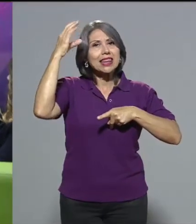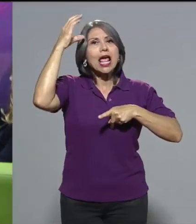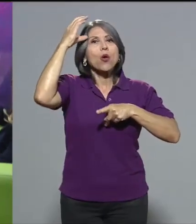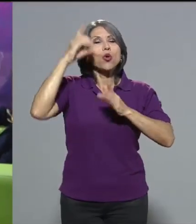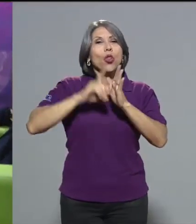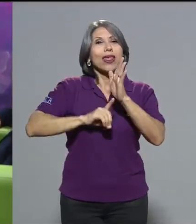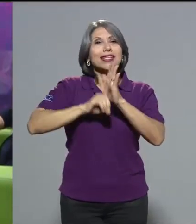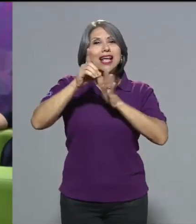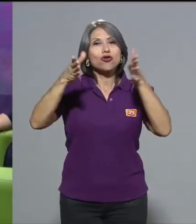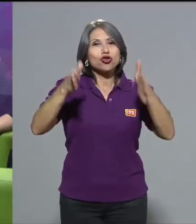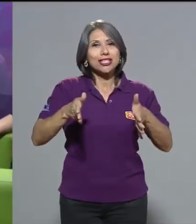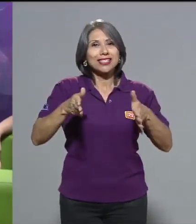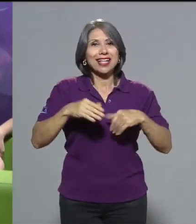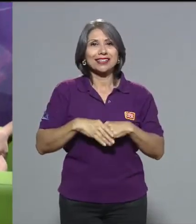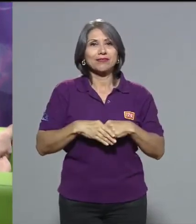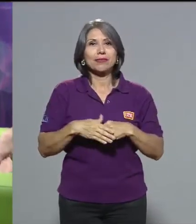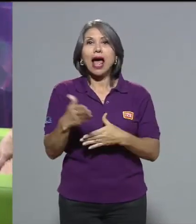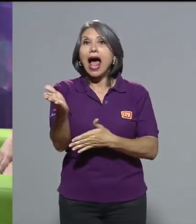no todos, algunos